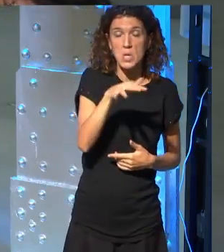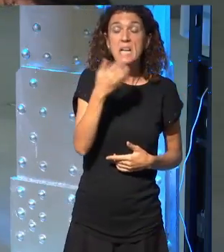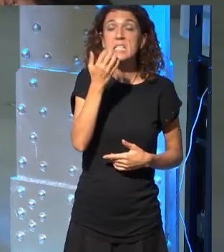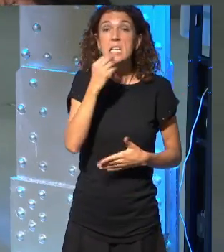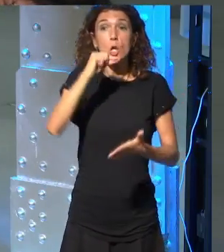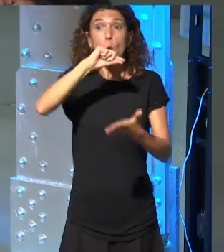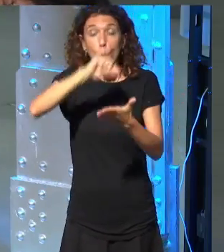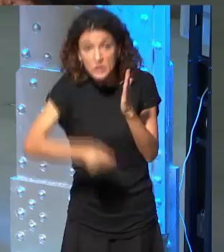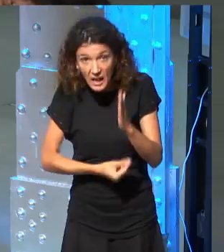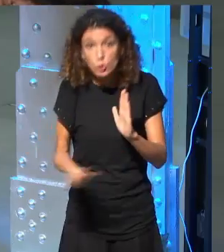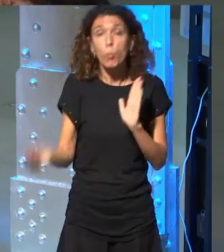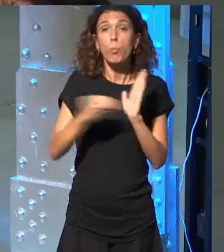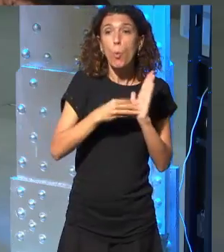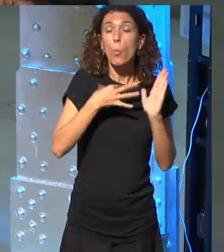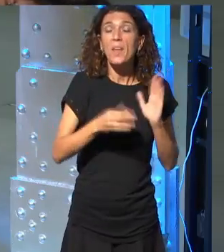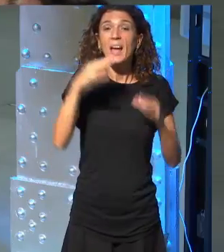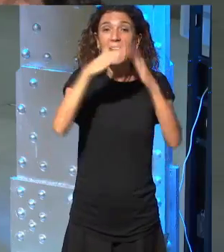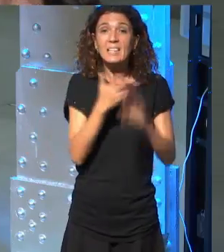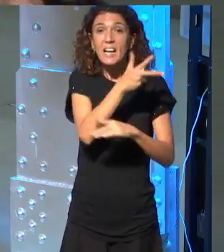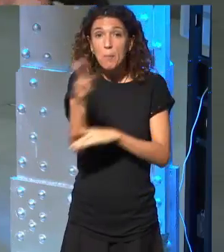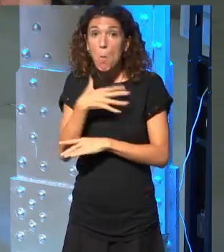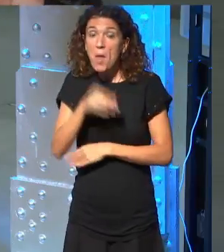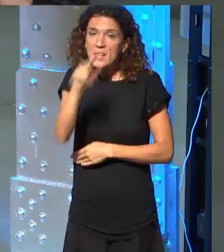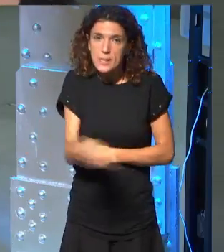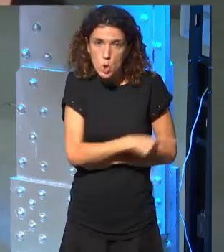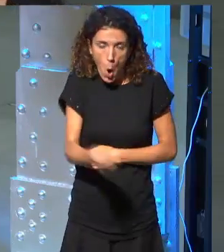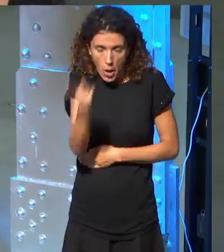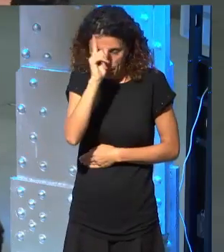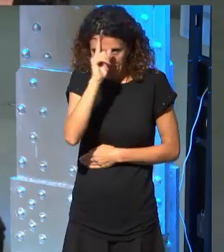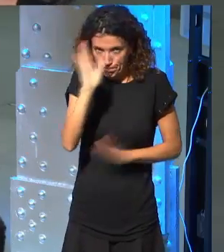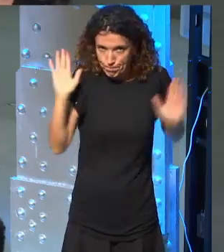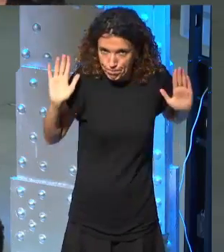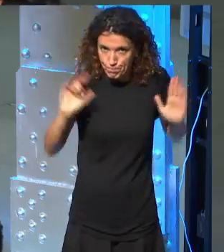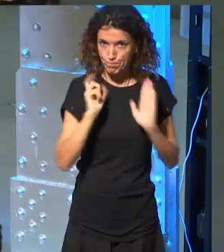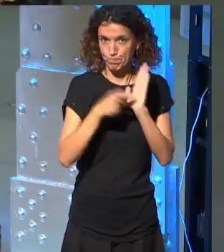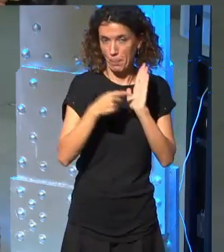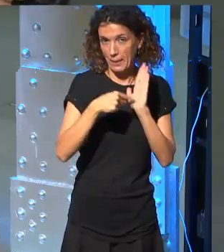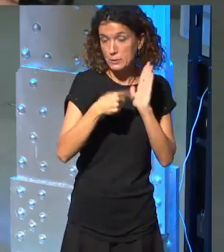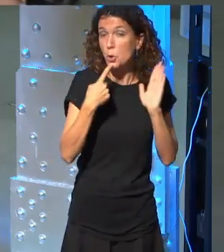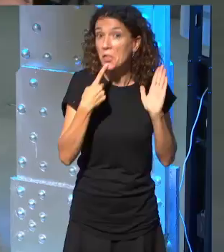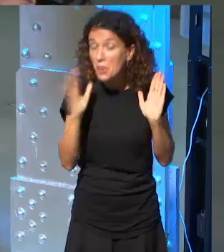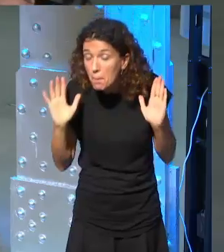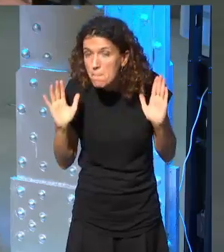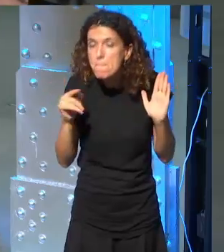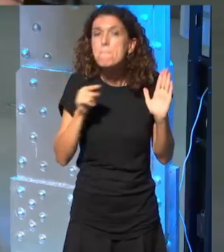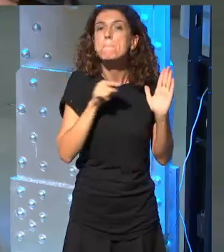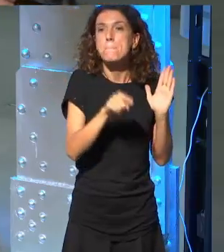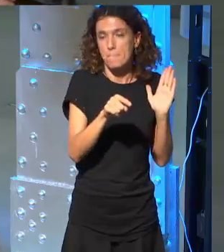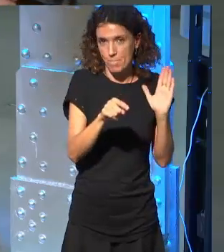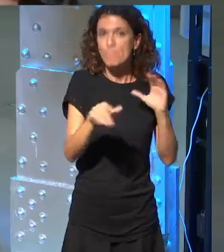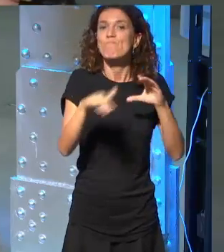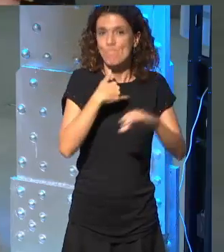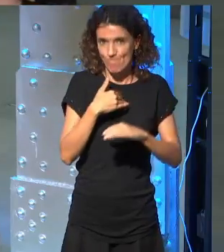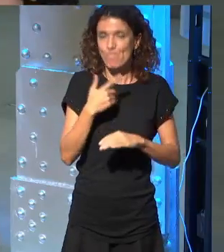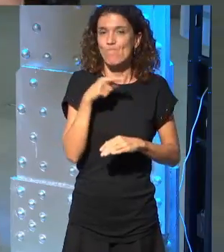contrato estaba estipulado que podías grabar en casa. Me encanta. O sea, cuidado. Ahí, aquí.